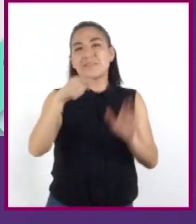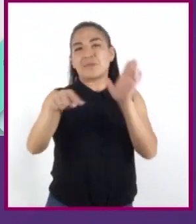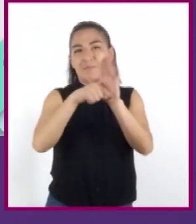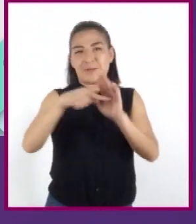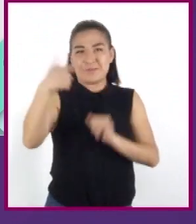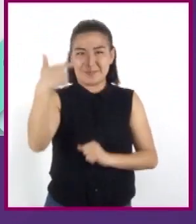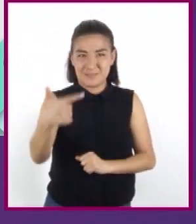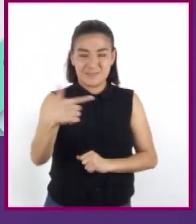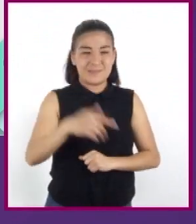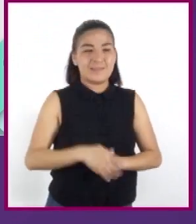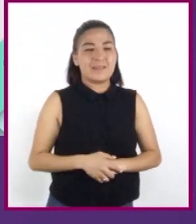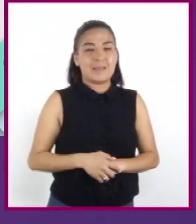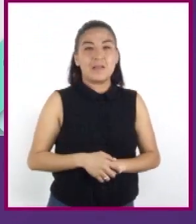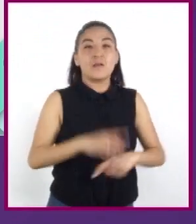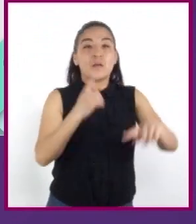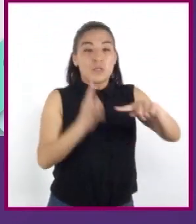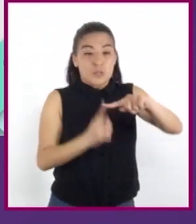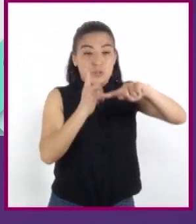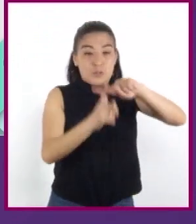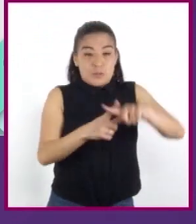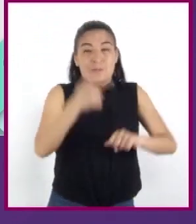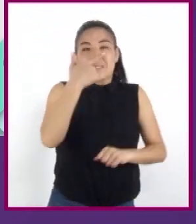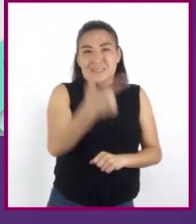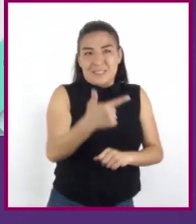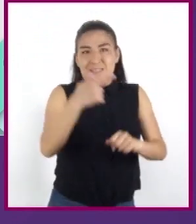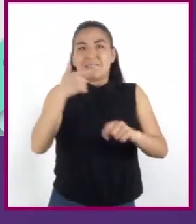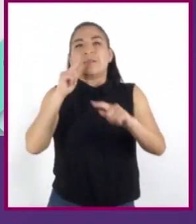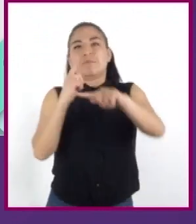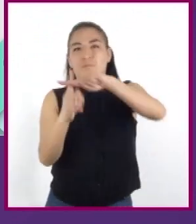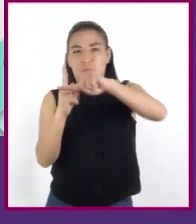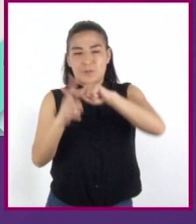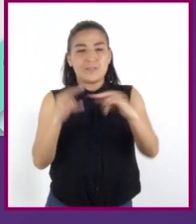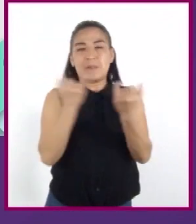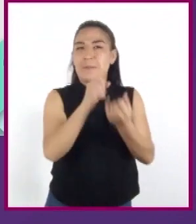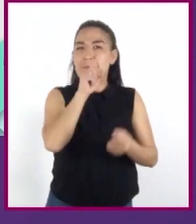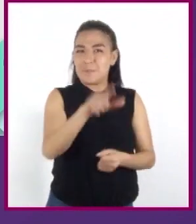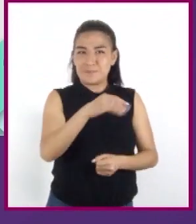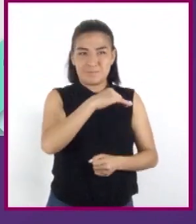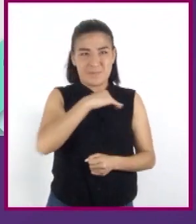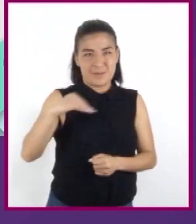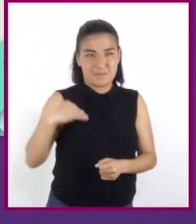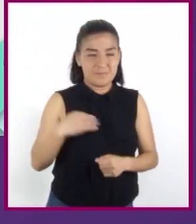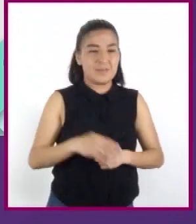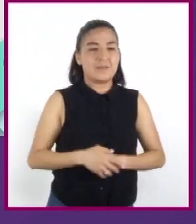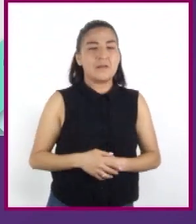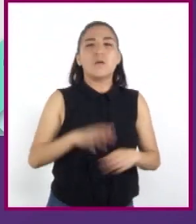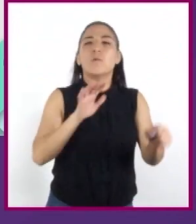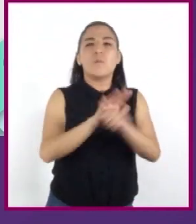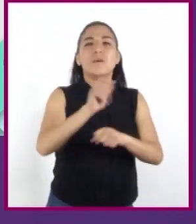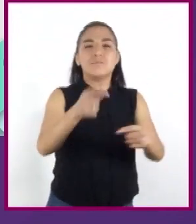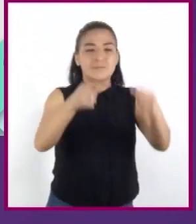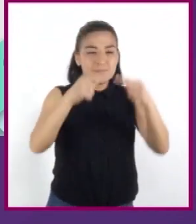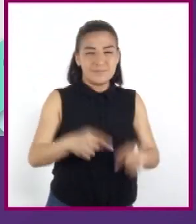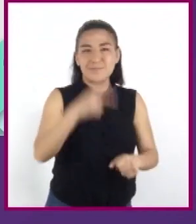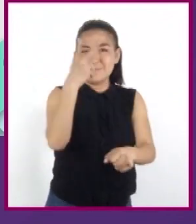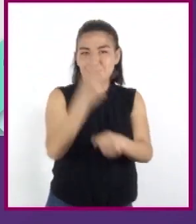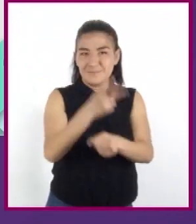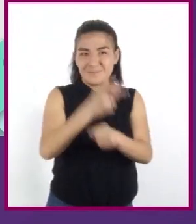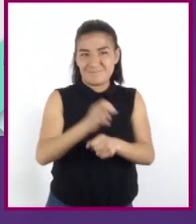negativo. Se suman 7 positivos en ambos miembros de la igualdad. Observemos que nos ha quedado una ecuación de segundo